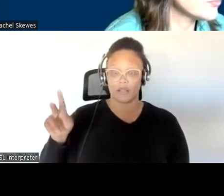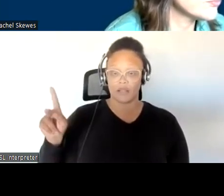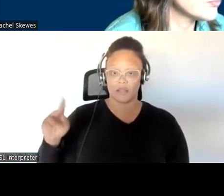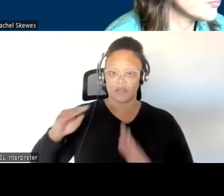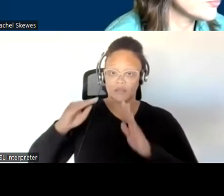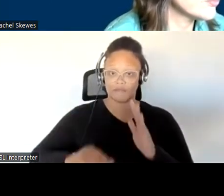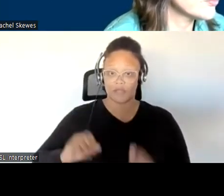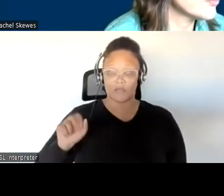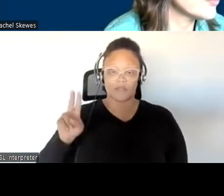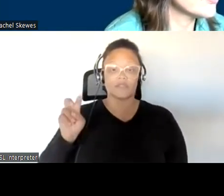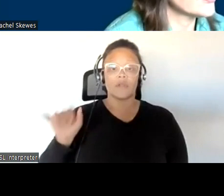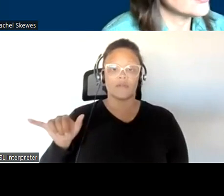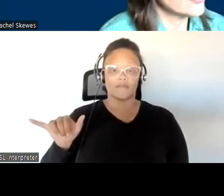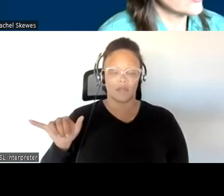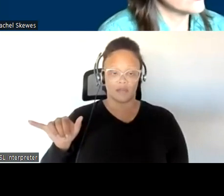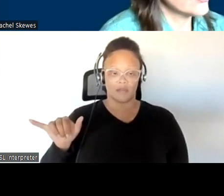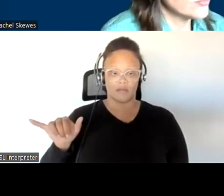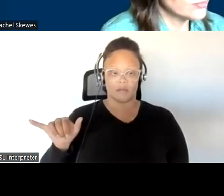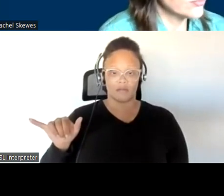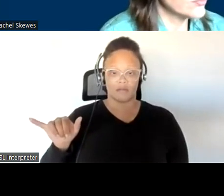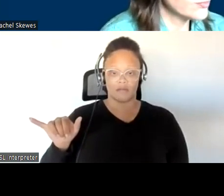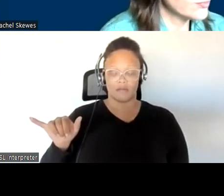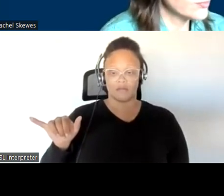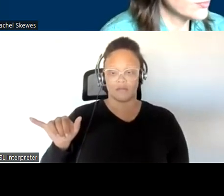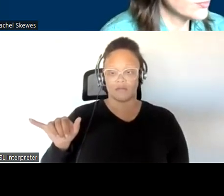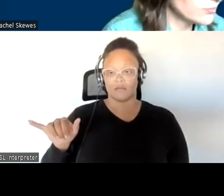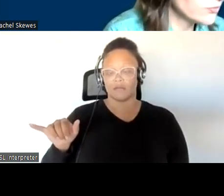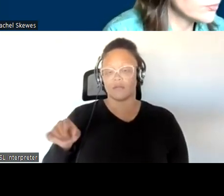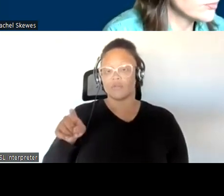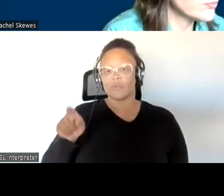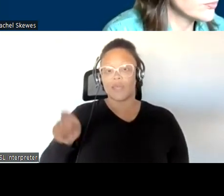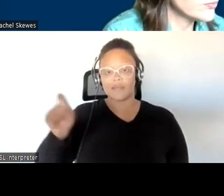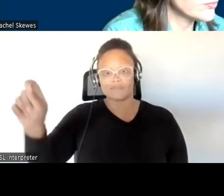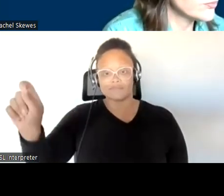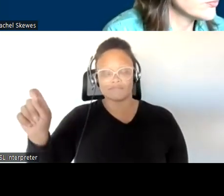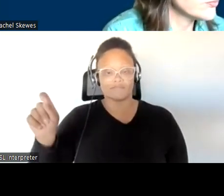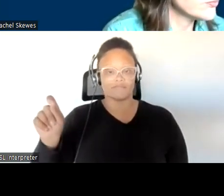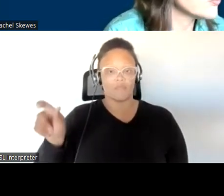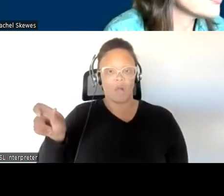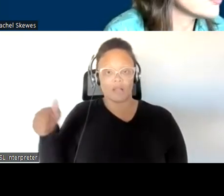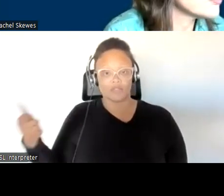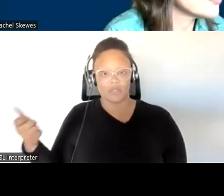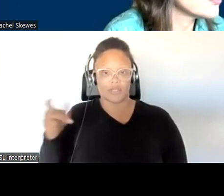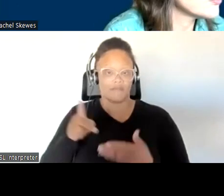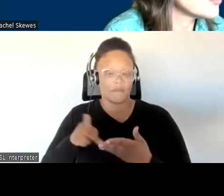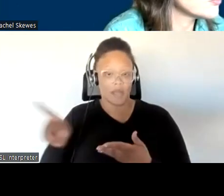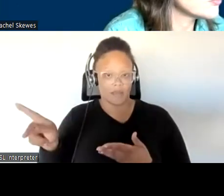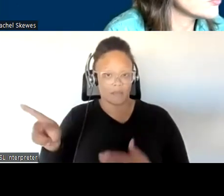parte del programa Alternative Payment de pagos alternativos, ahí lo más seguro es que sí va a